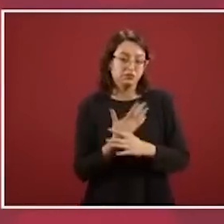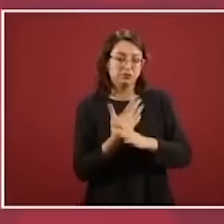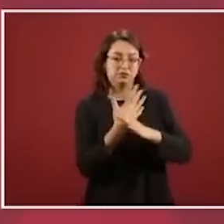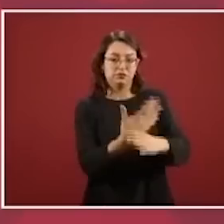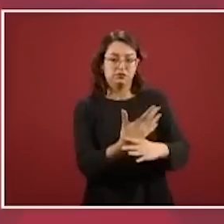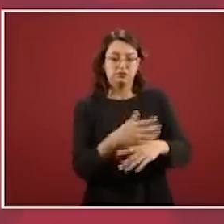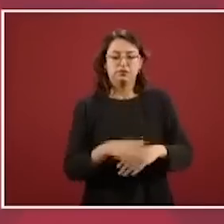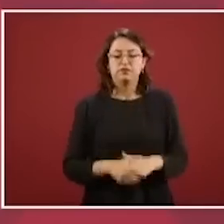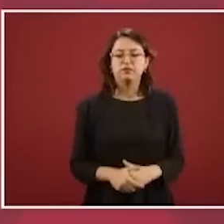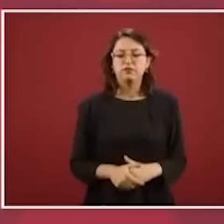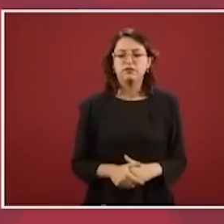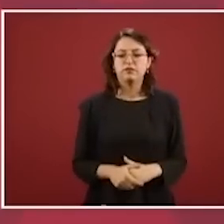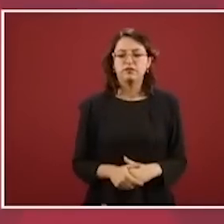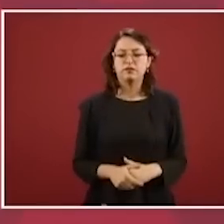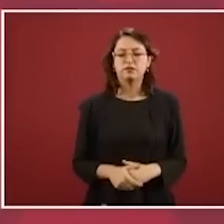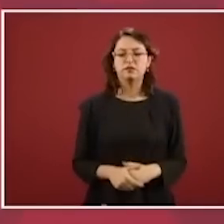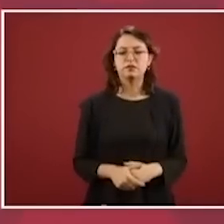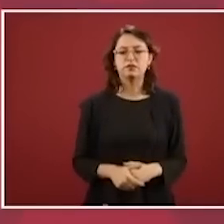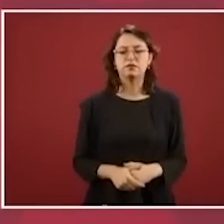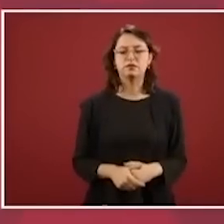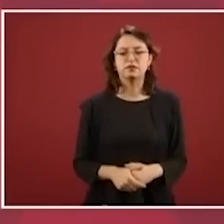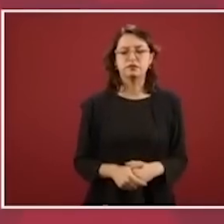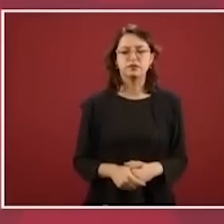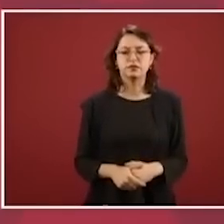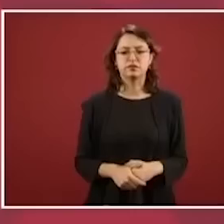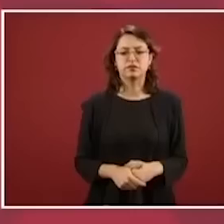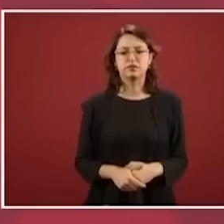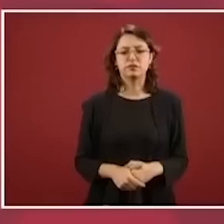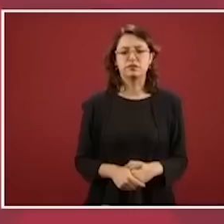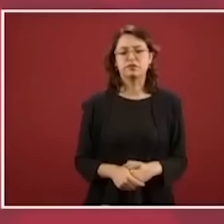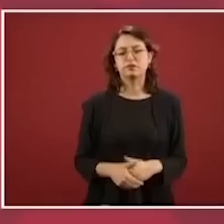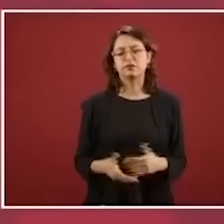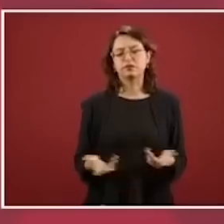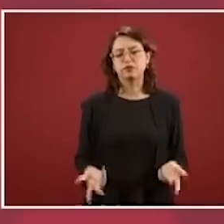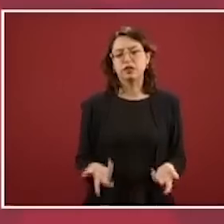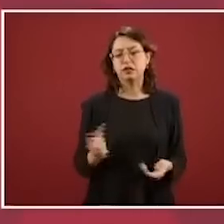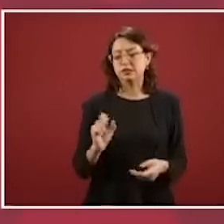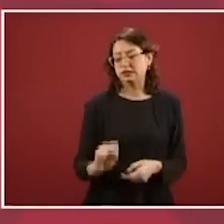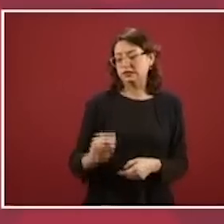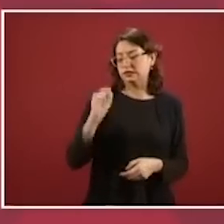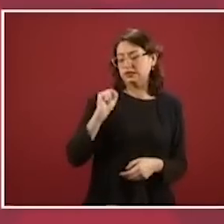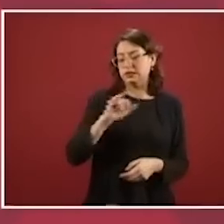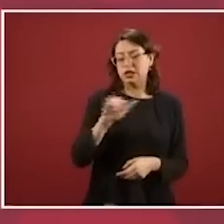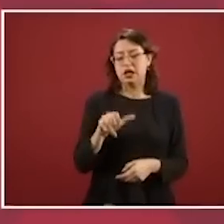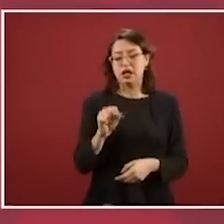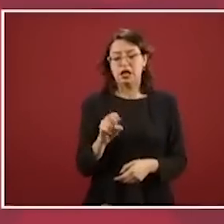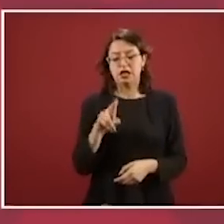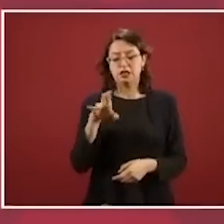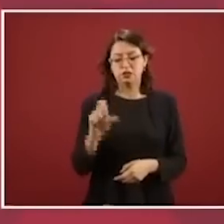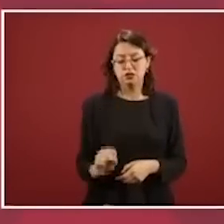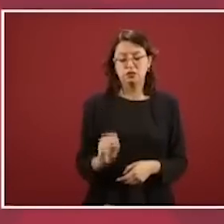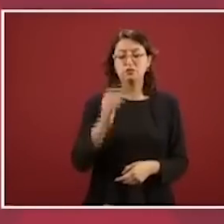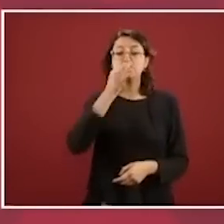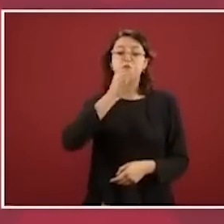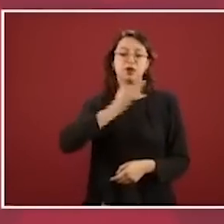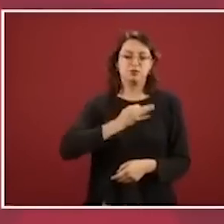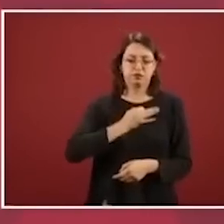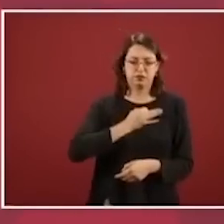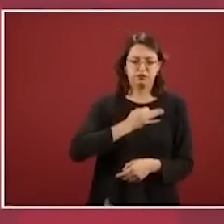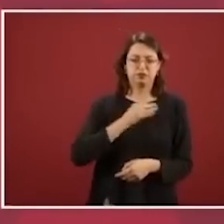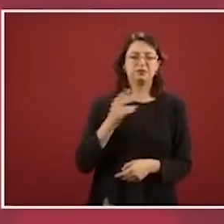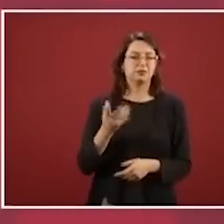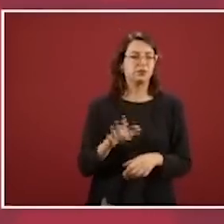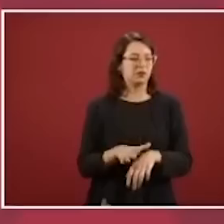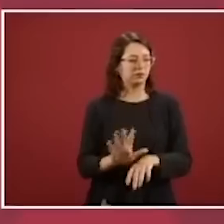¿por qué Jesús Seade lo plantea esto el día sábado primero me informó, porque el viernes se mandó